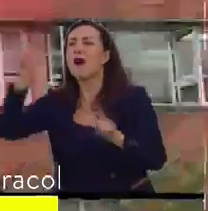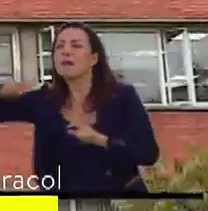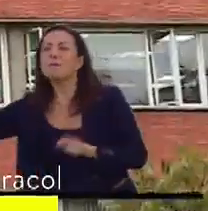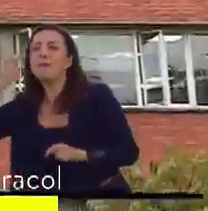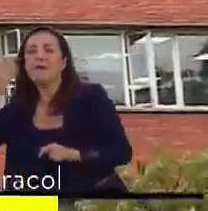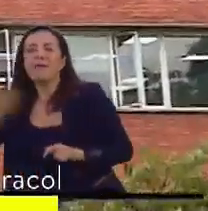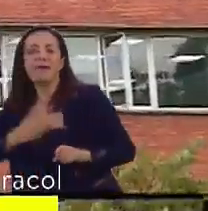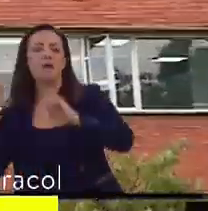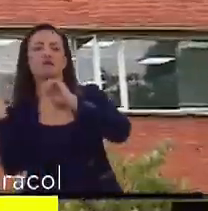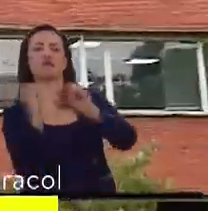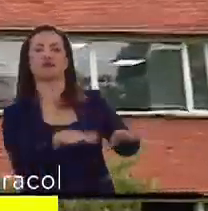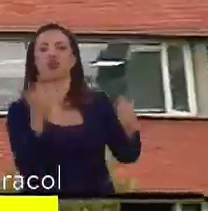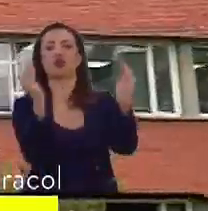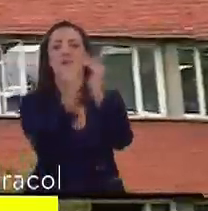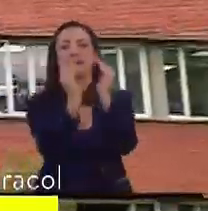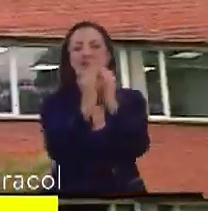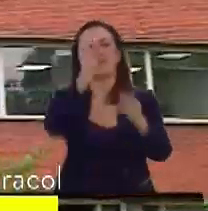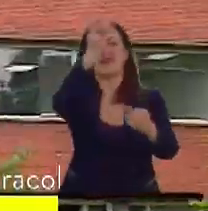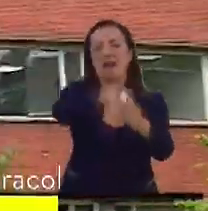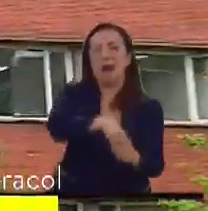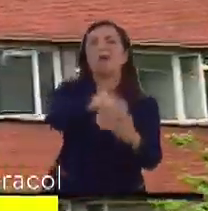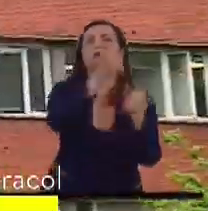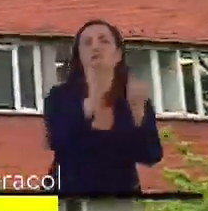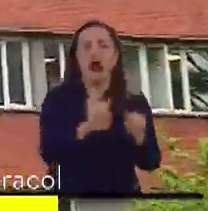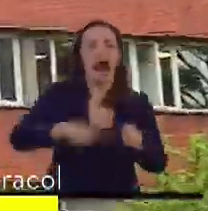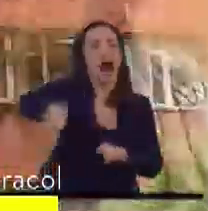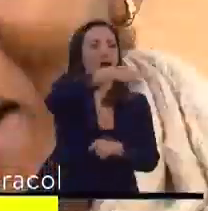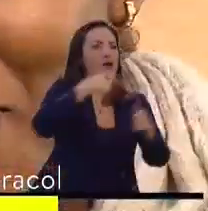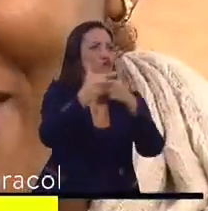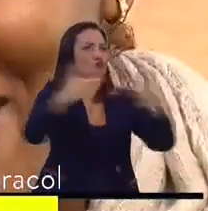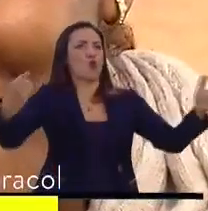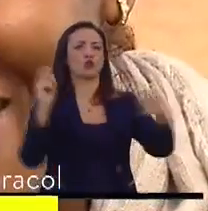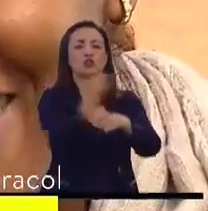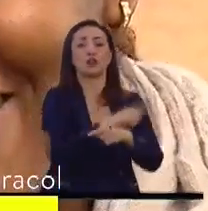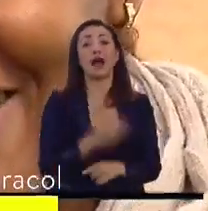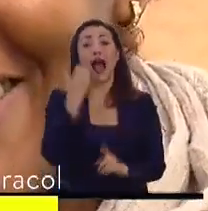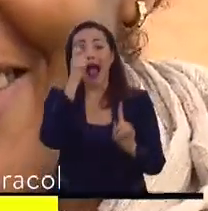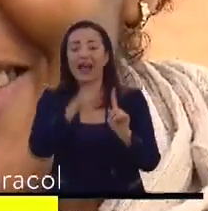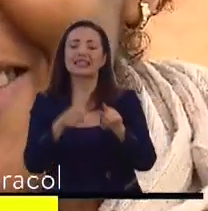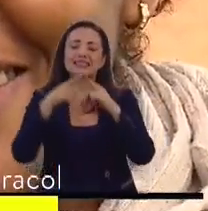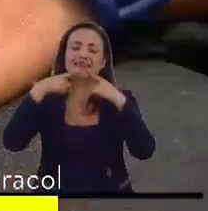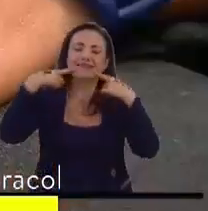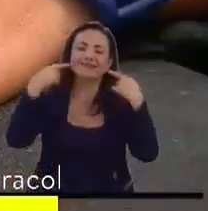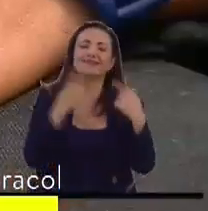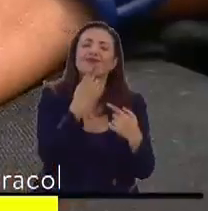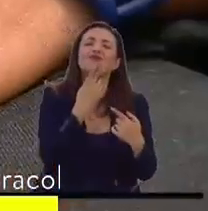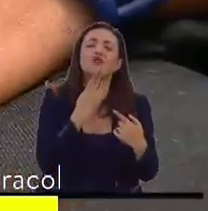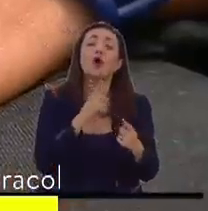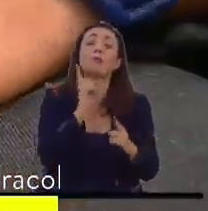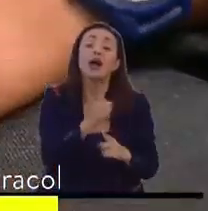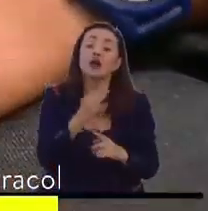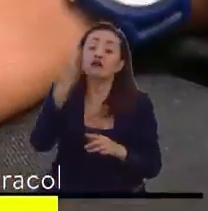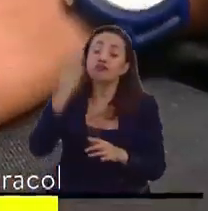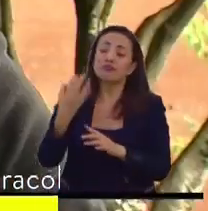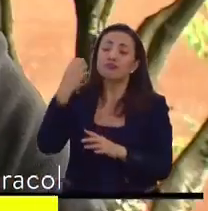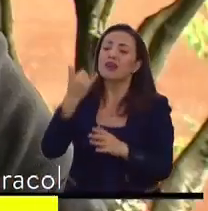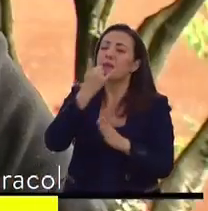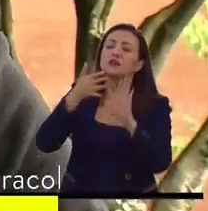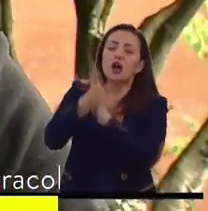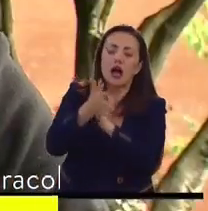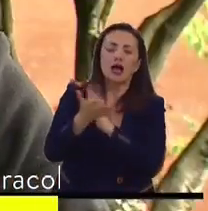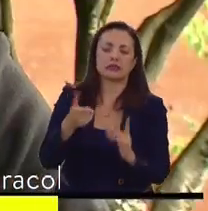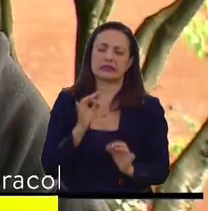padre, el Instituto Colombiano de Bienestar Familiar. Su sonrisa es dulce, pero no su historia. Ingreso porque mi